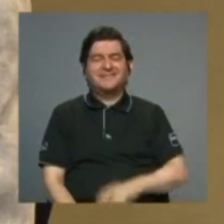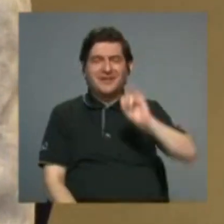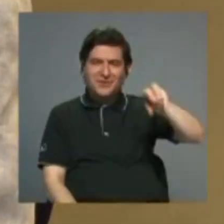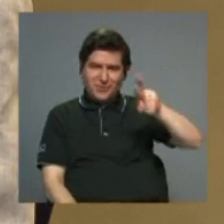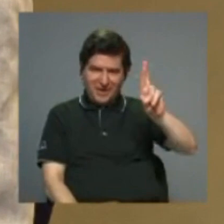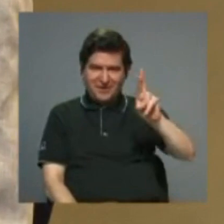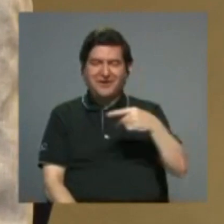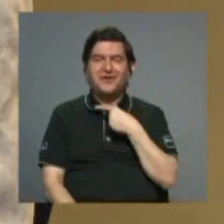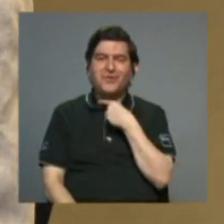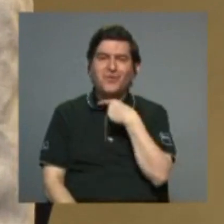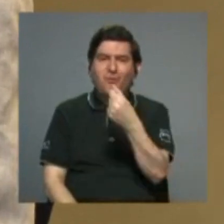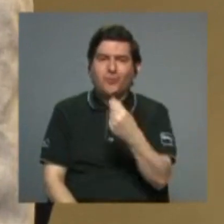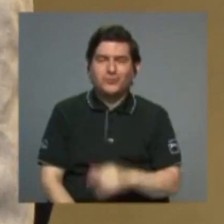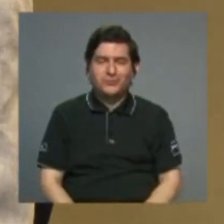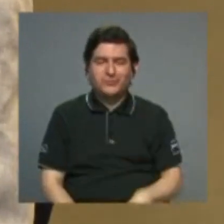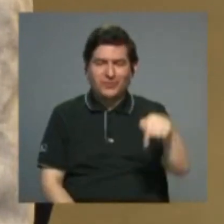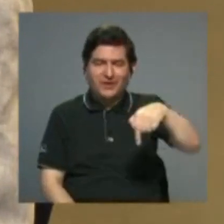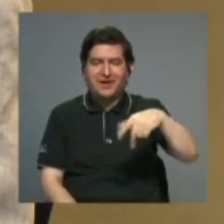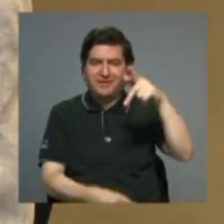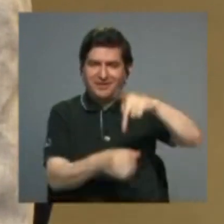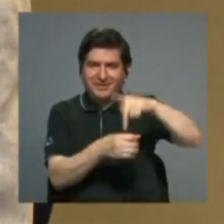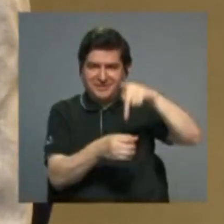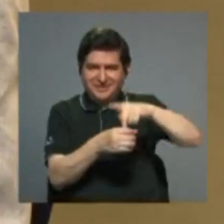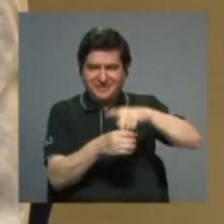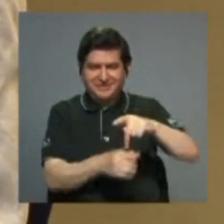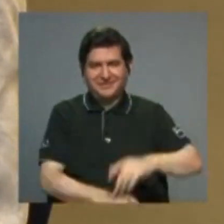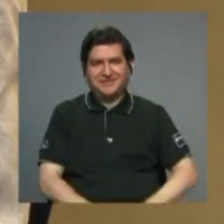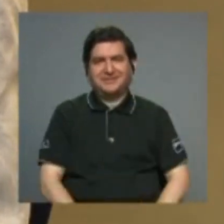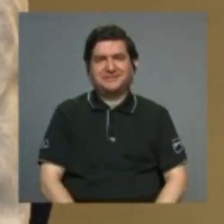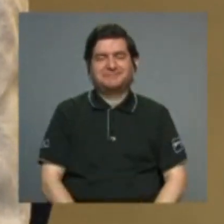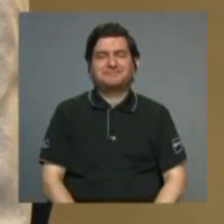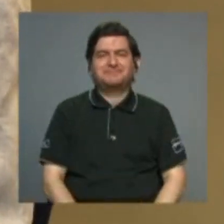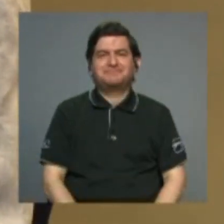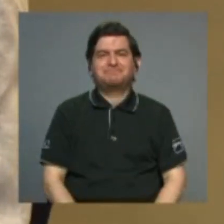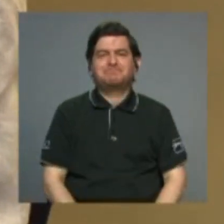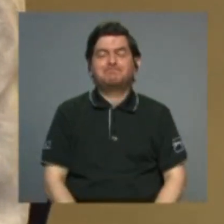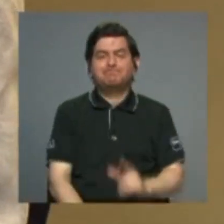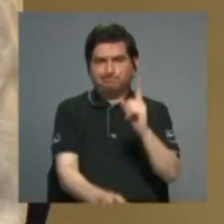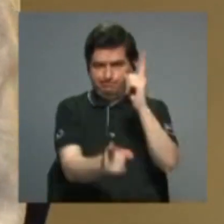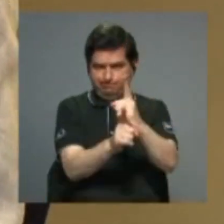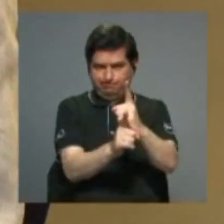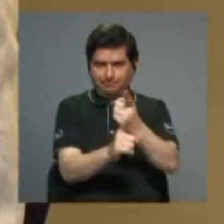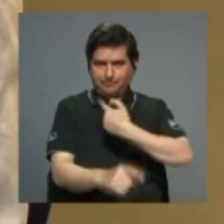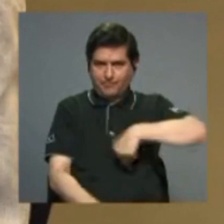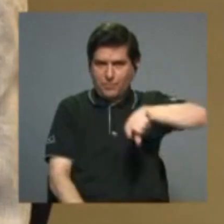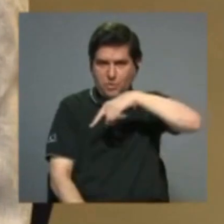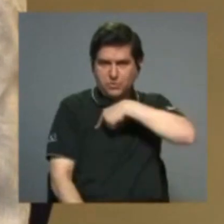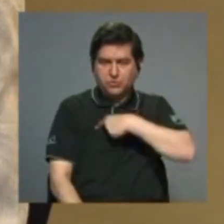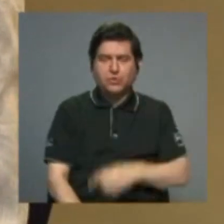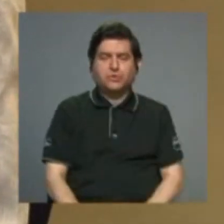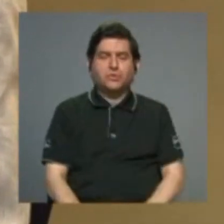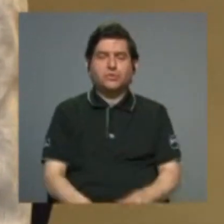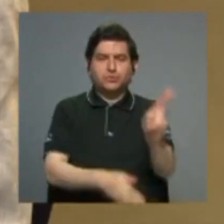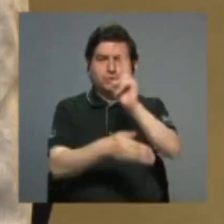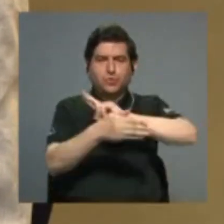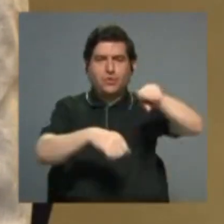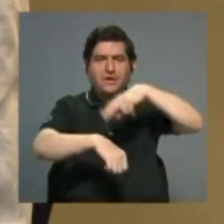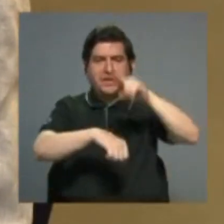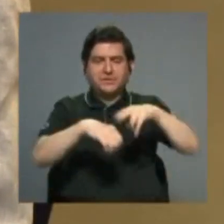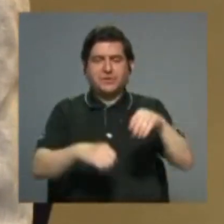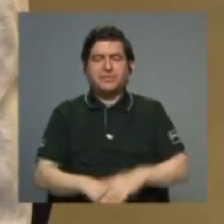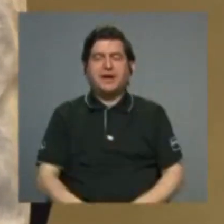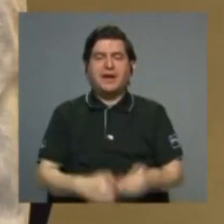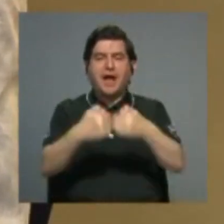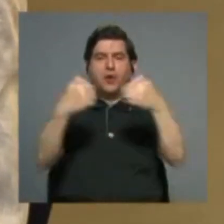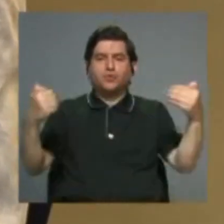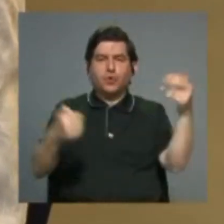siempre un gusto el estar aquí con ustedes, y en efecto pertenecemos a la UNAM, a la Universidad Nacional Autónoma